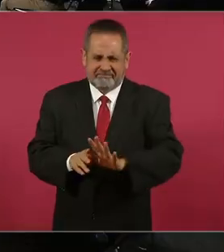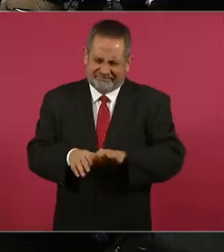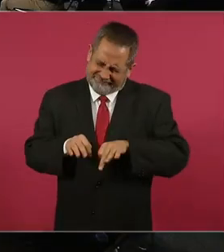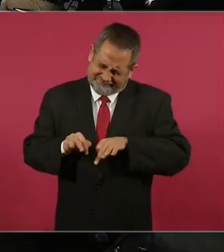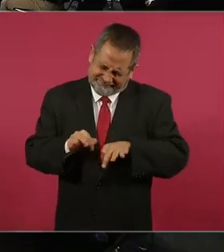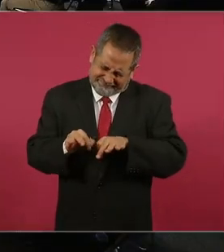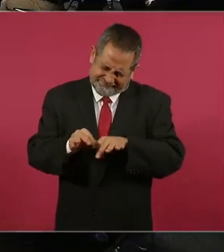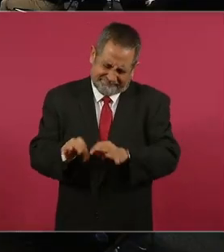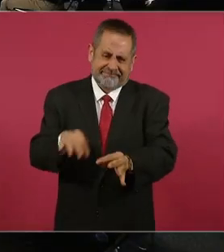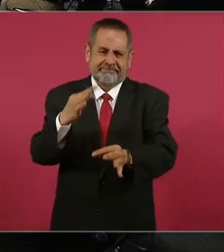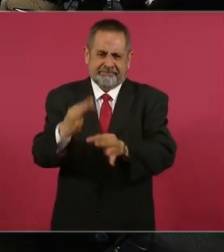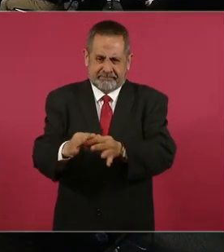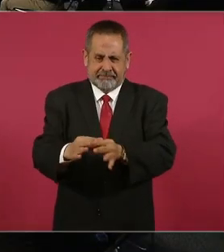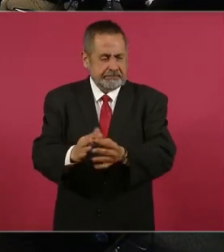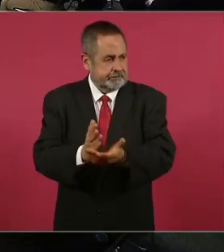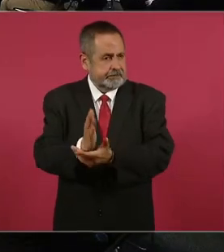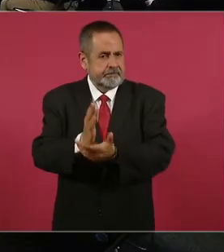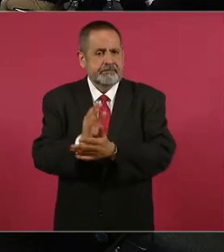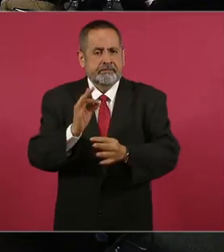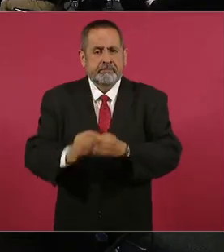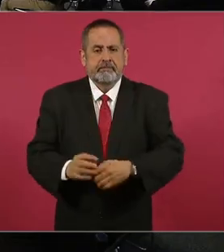inconclusas o en proceso.